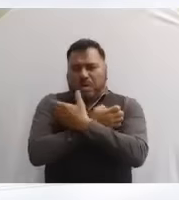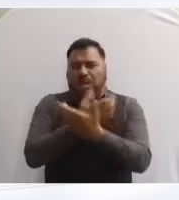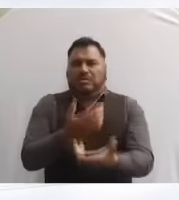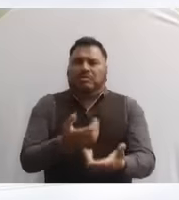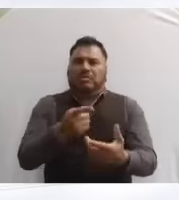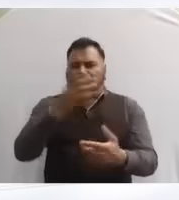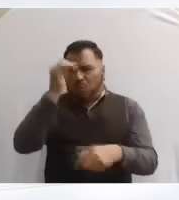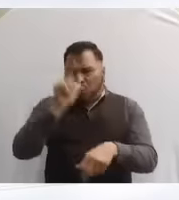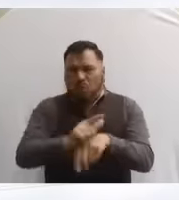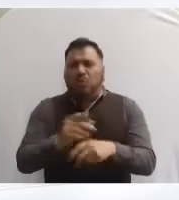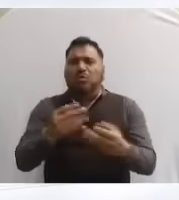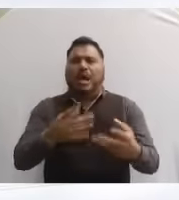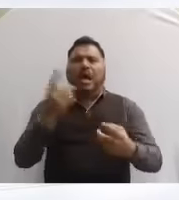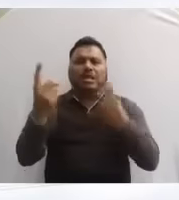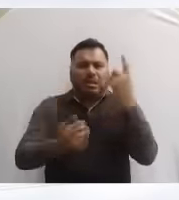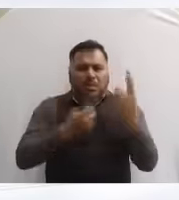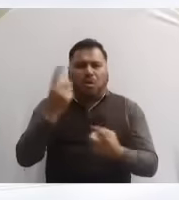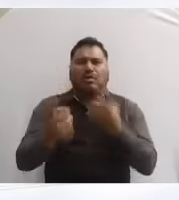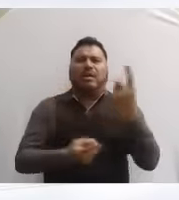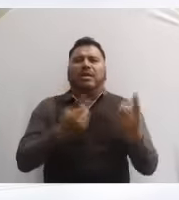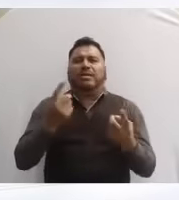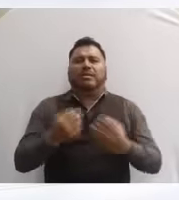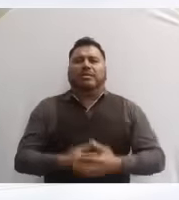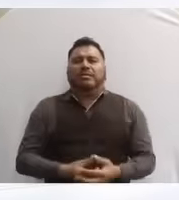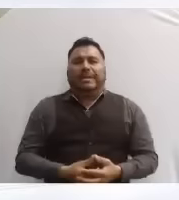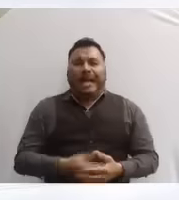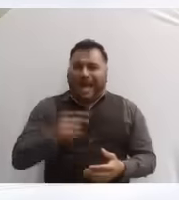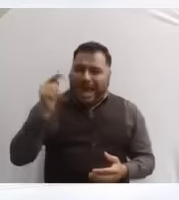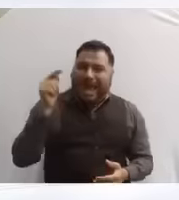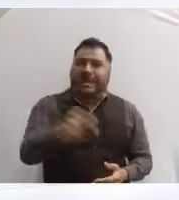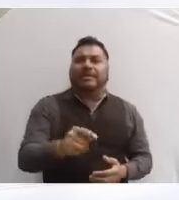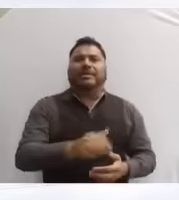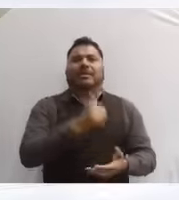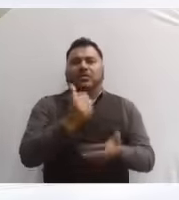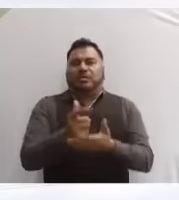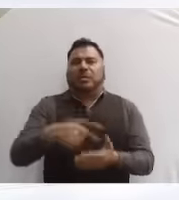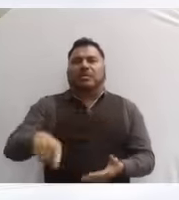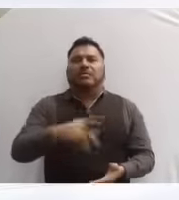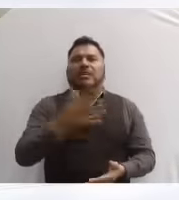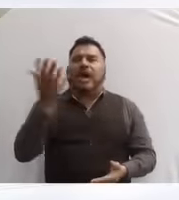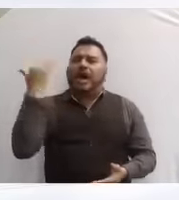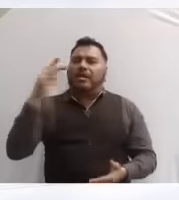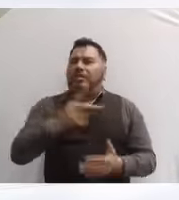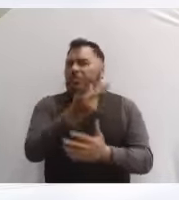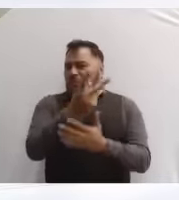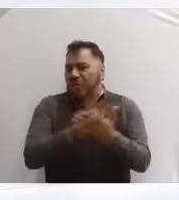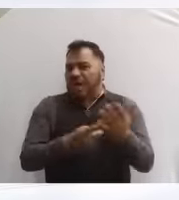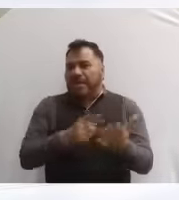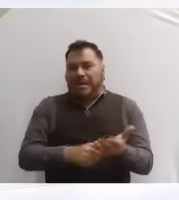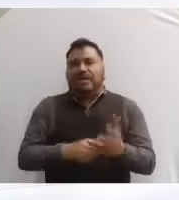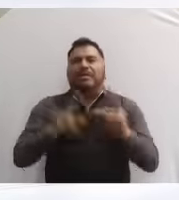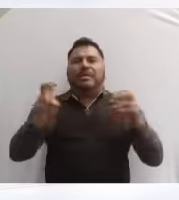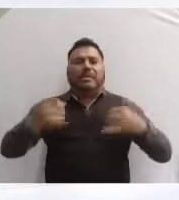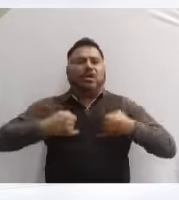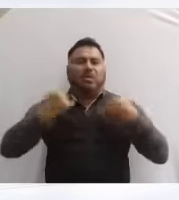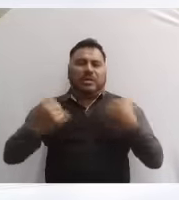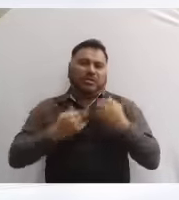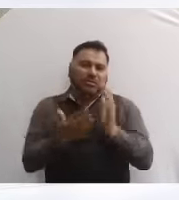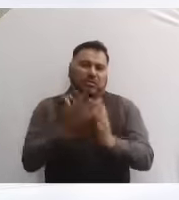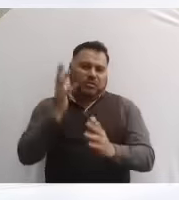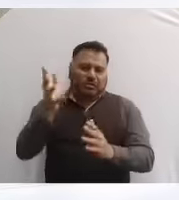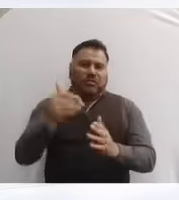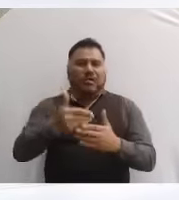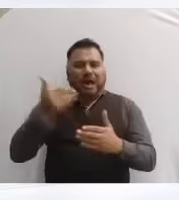con cultura, con deporte. Ahí en la ciudad hice un programa previo a Jóvenes Construyendo el